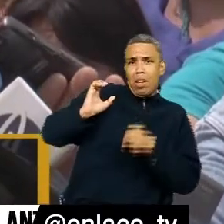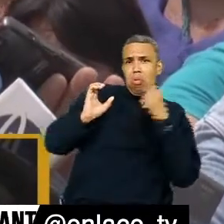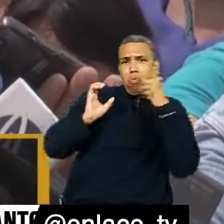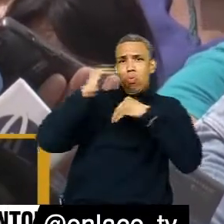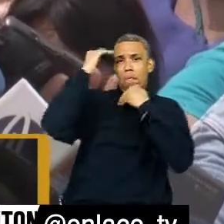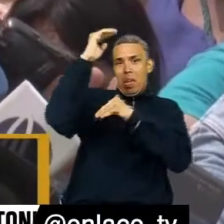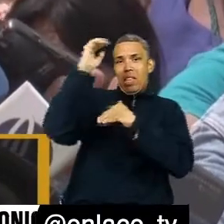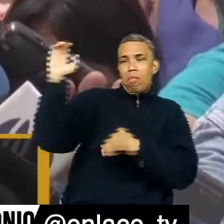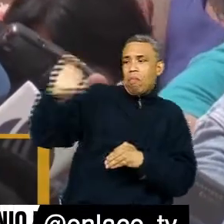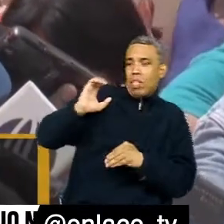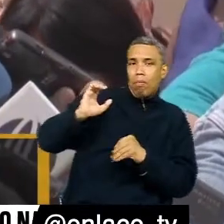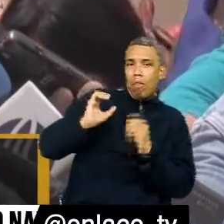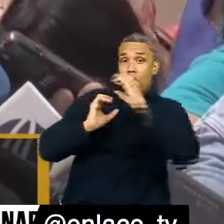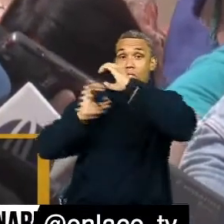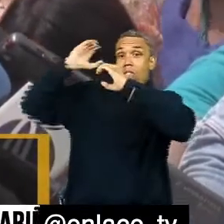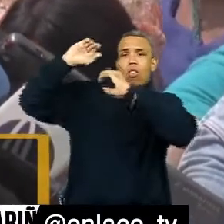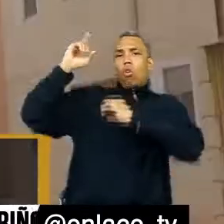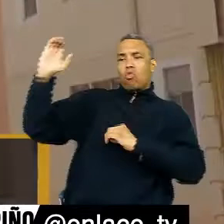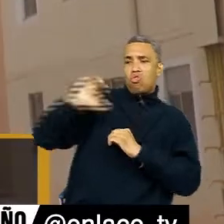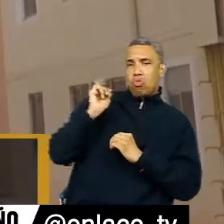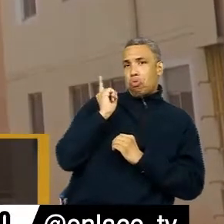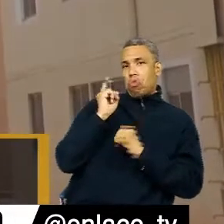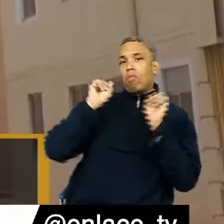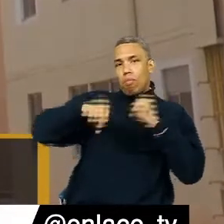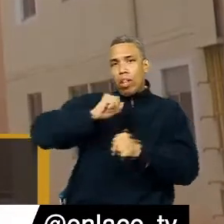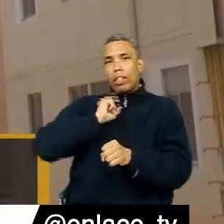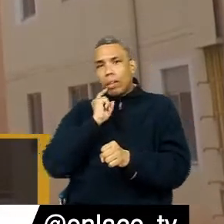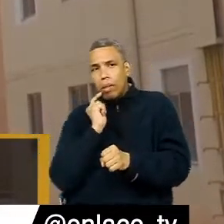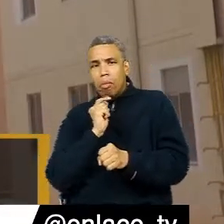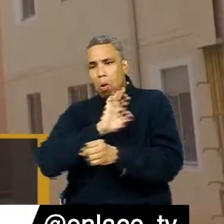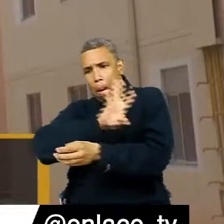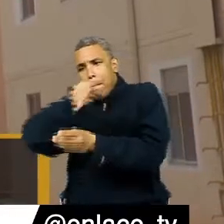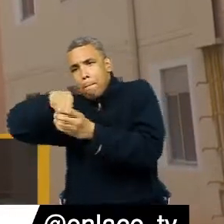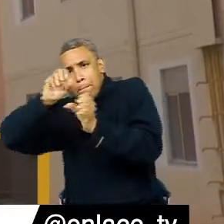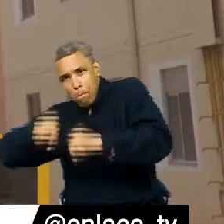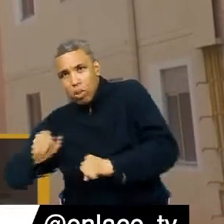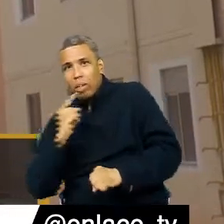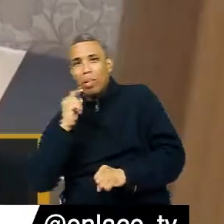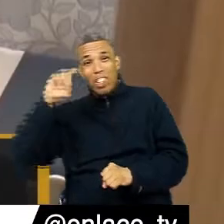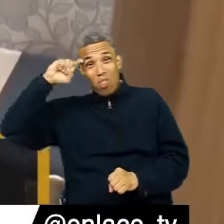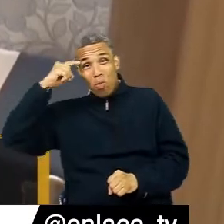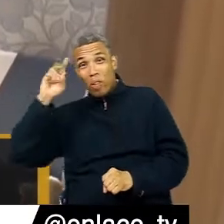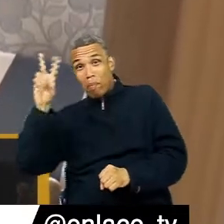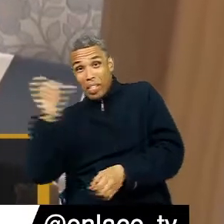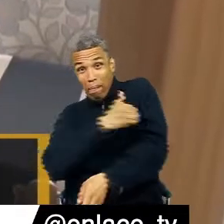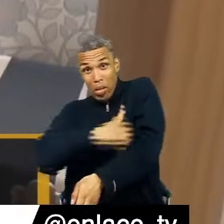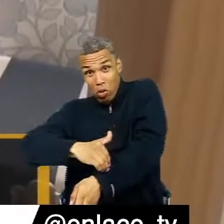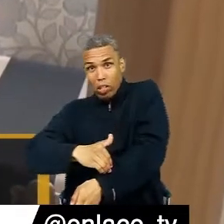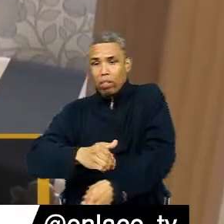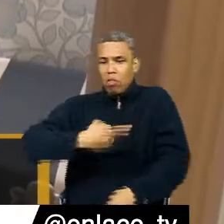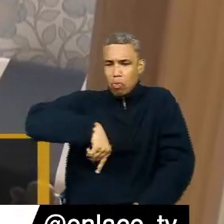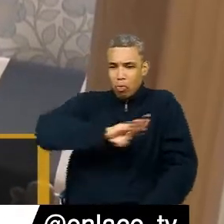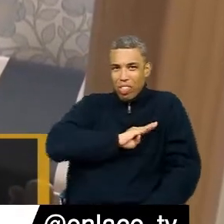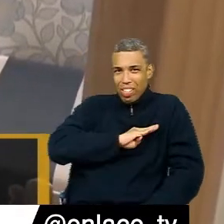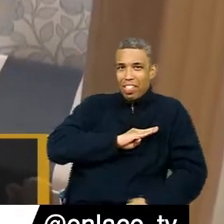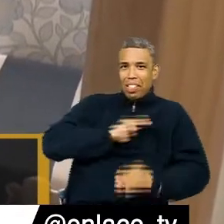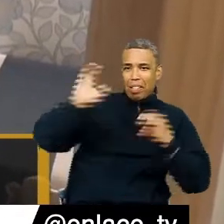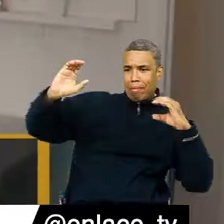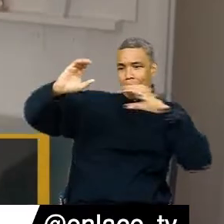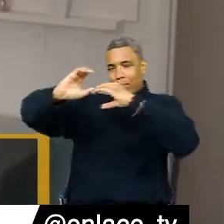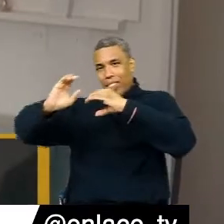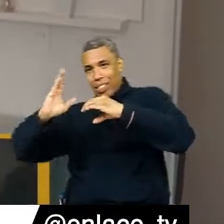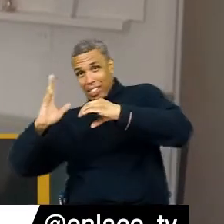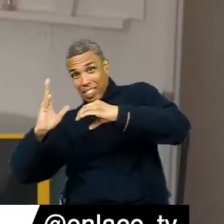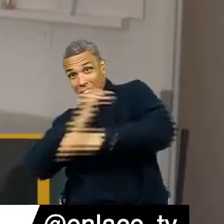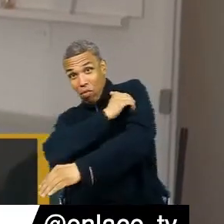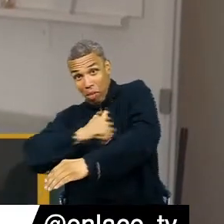millones son subsidios. 20 del gobierno, 5 de nosotros, y quedan 23 millones de pesos para financiar.